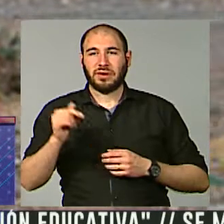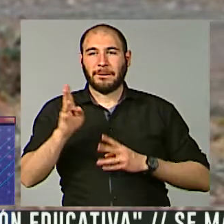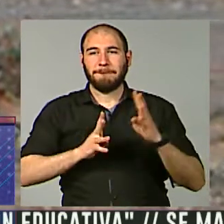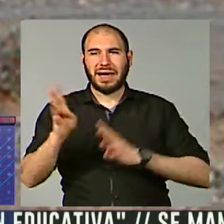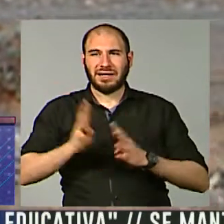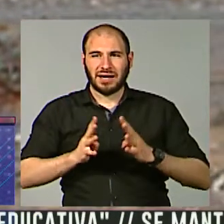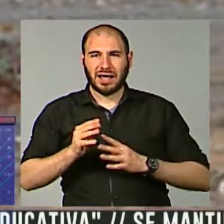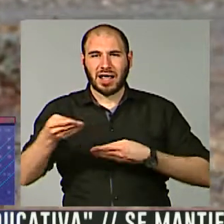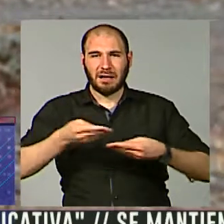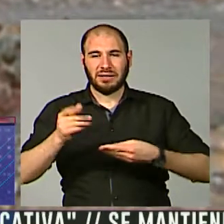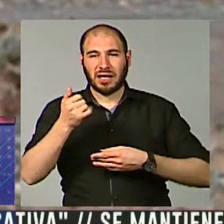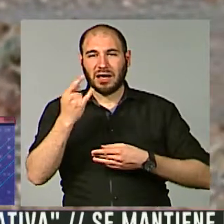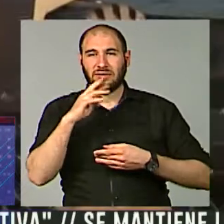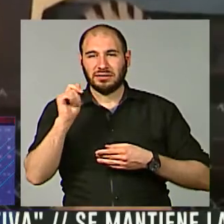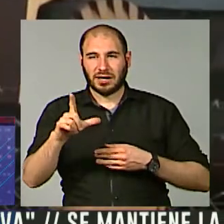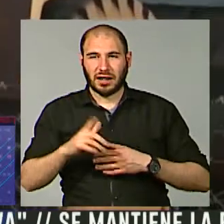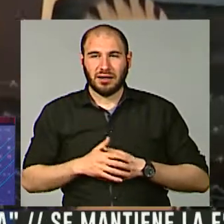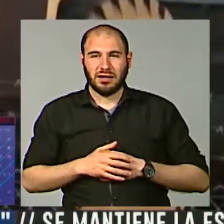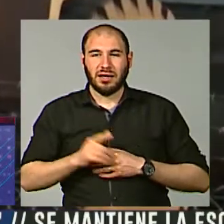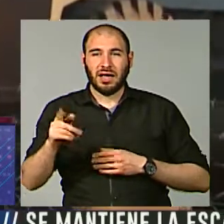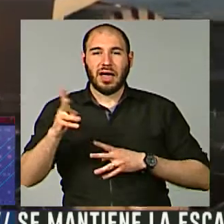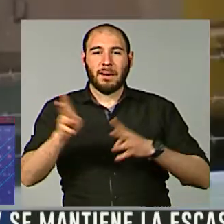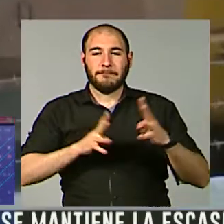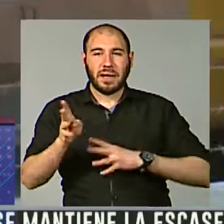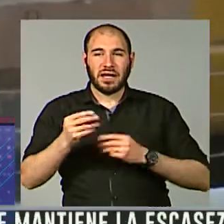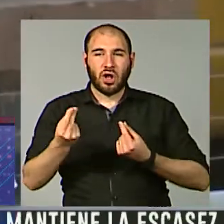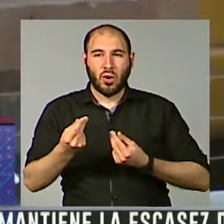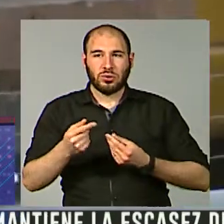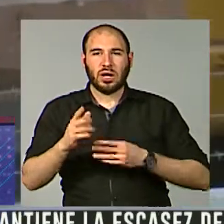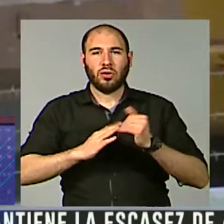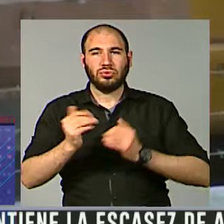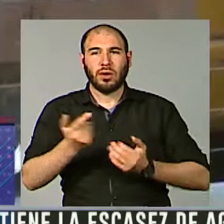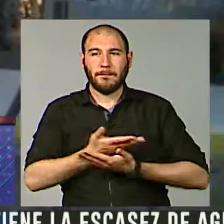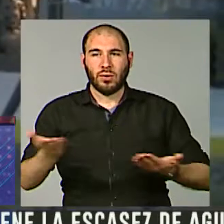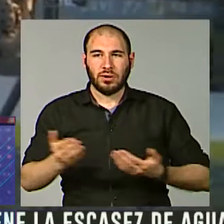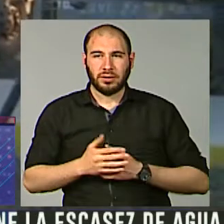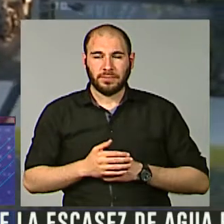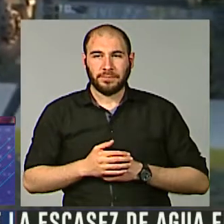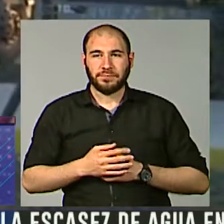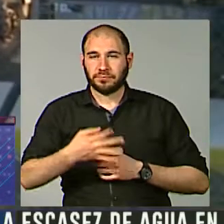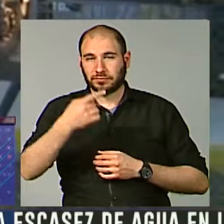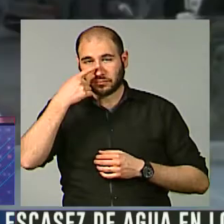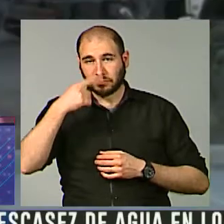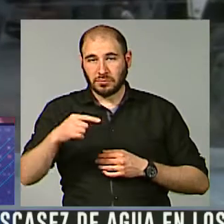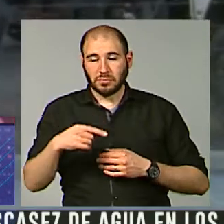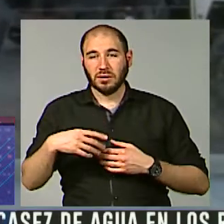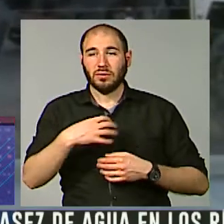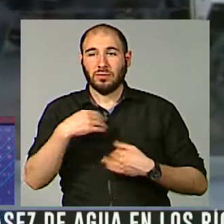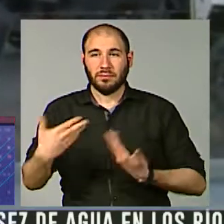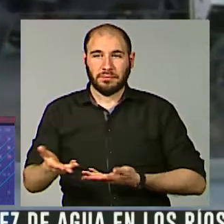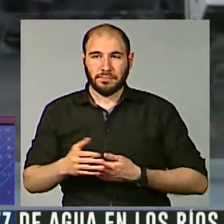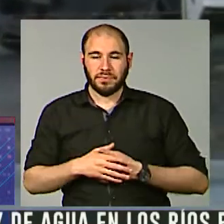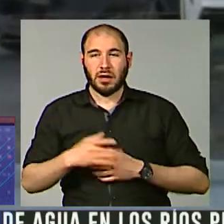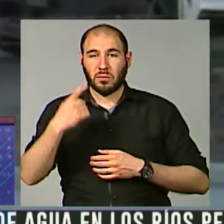que tenía la empresa Austral Construcciones es maquinaria que se utilizaba para la obra pública y que terminará en poder